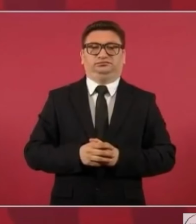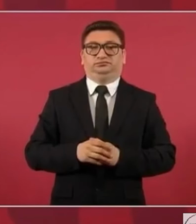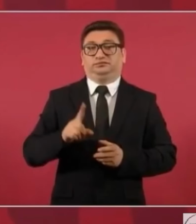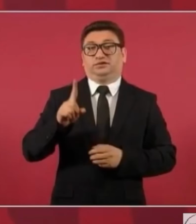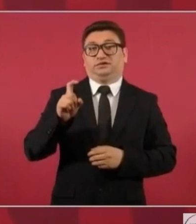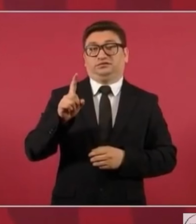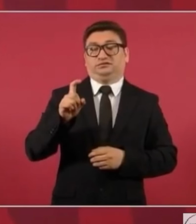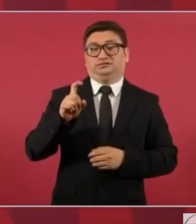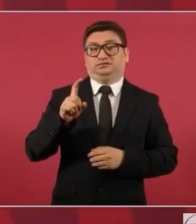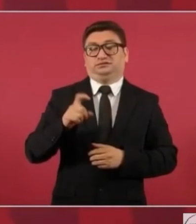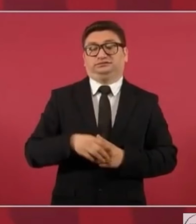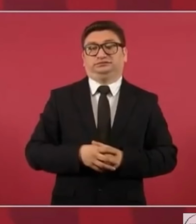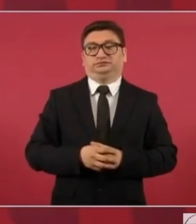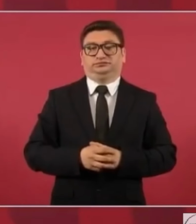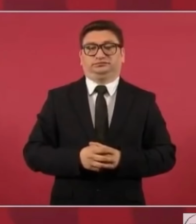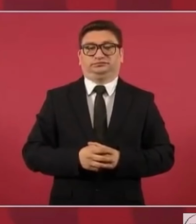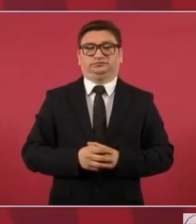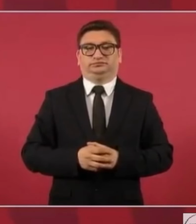agua,